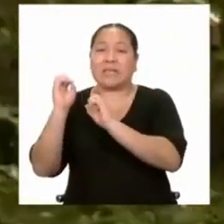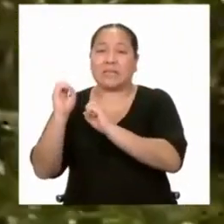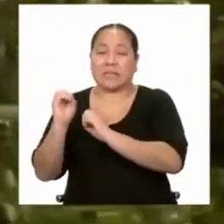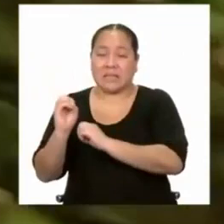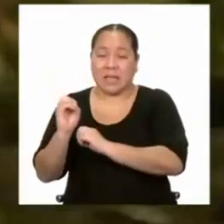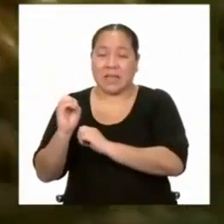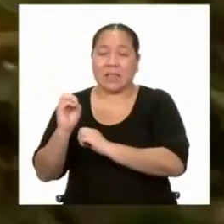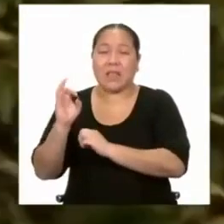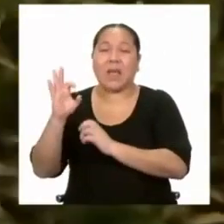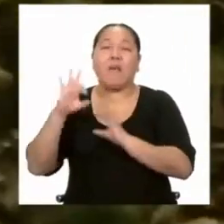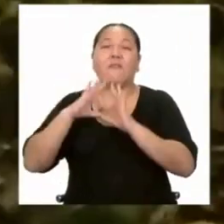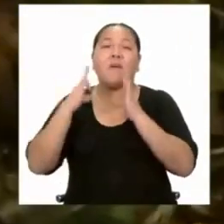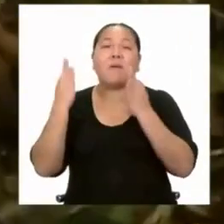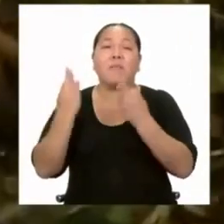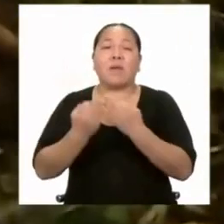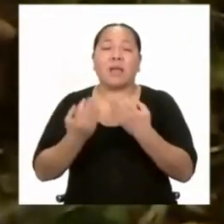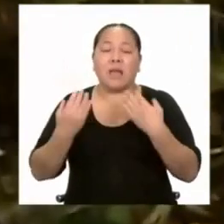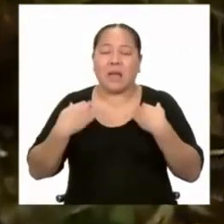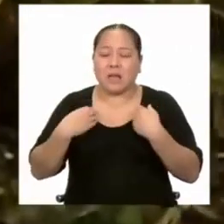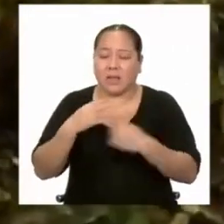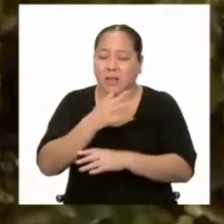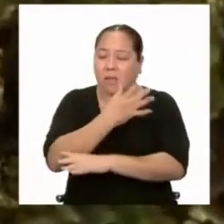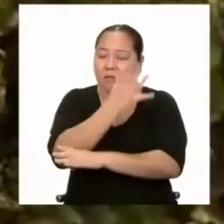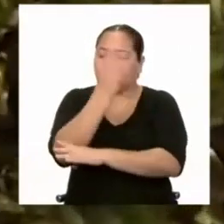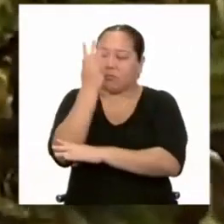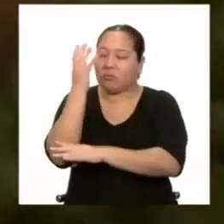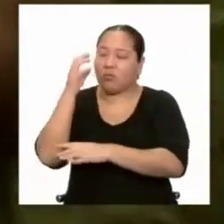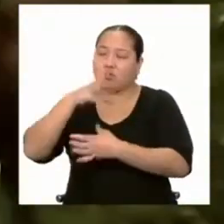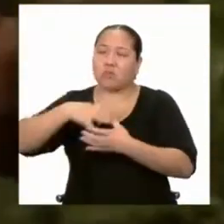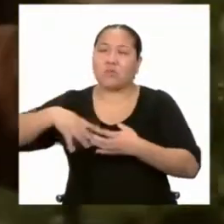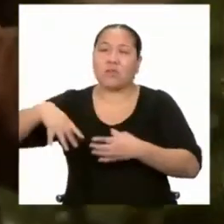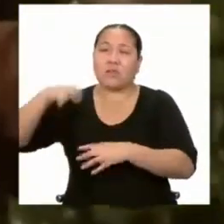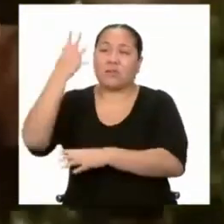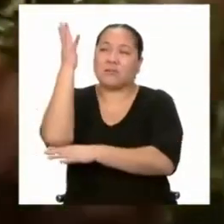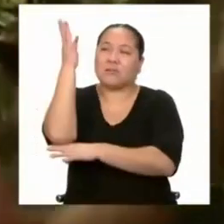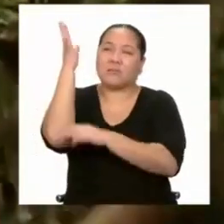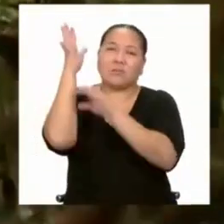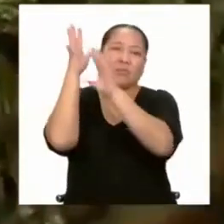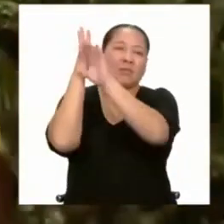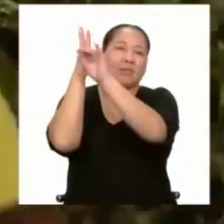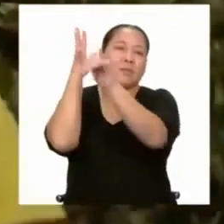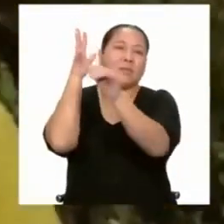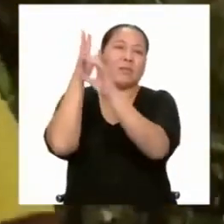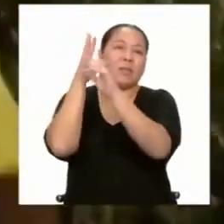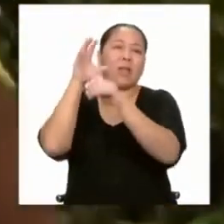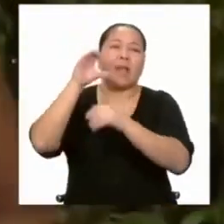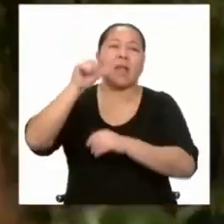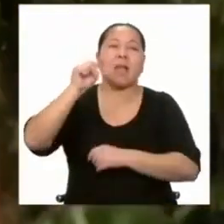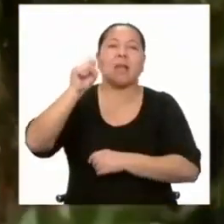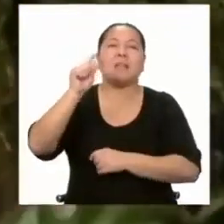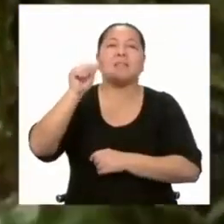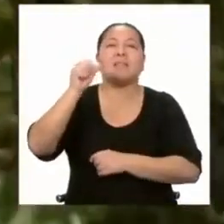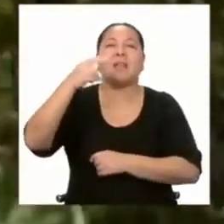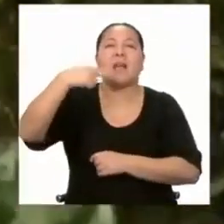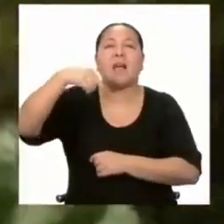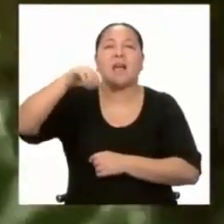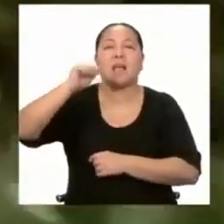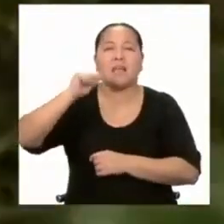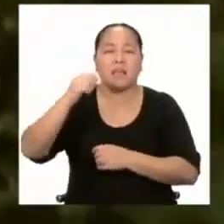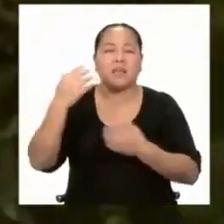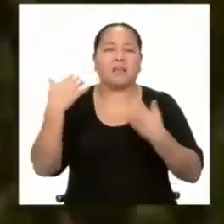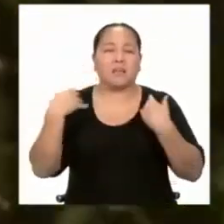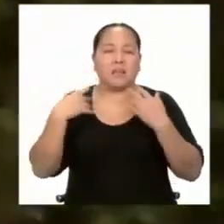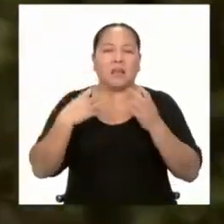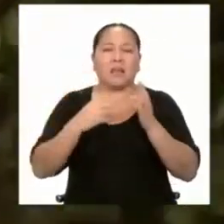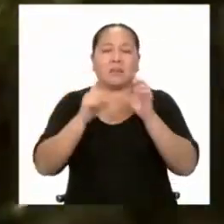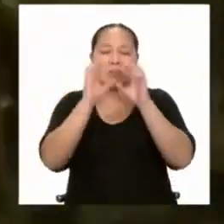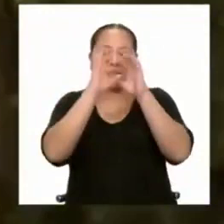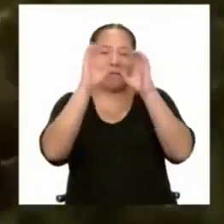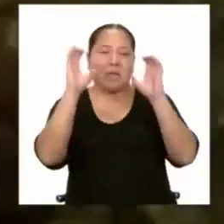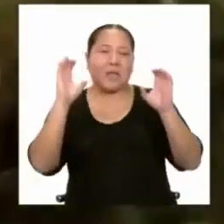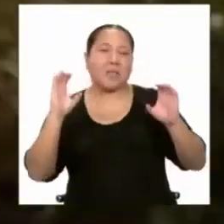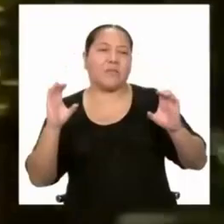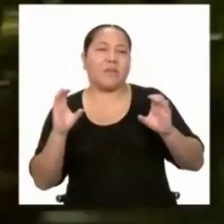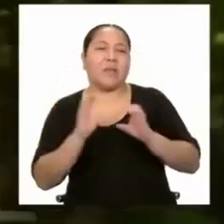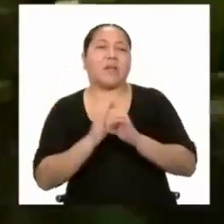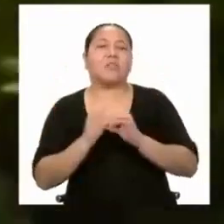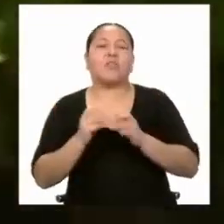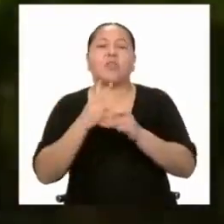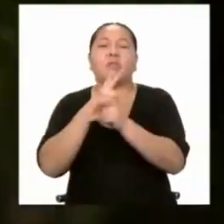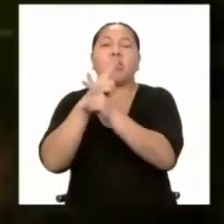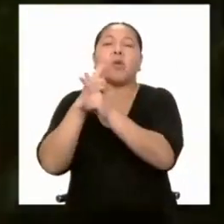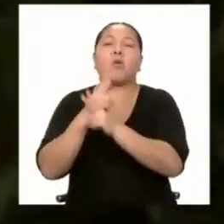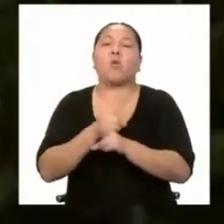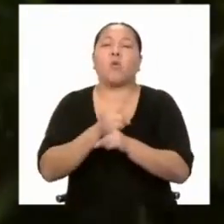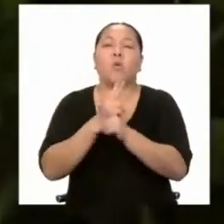tienen 1 millón de hectáreas de bosques de castaña, que tienen certificación orgánica, certificación de manejo de bosques,